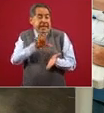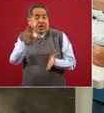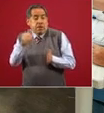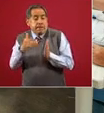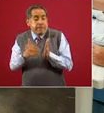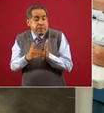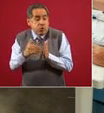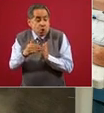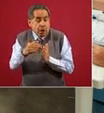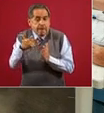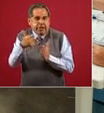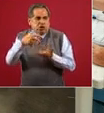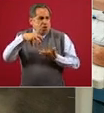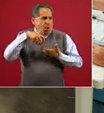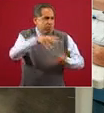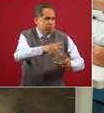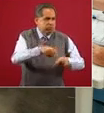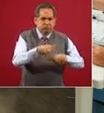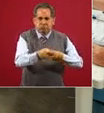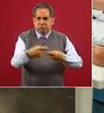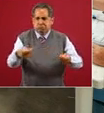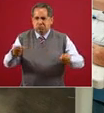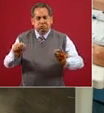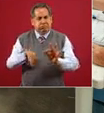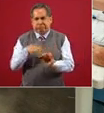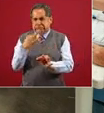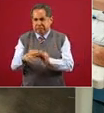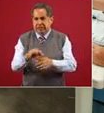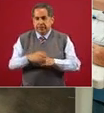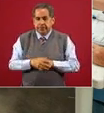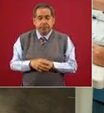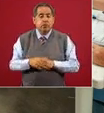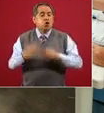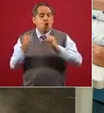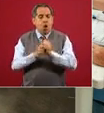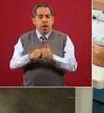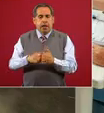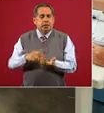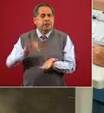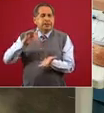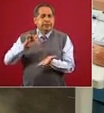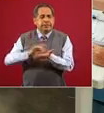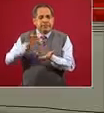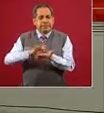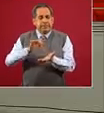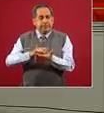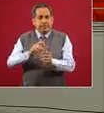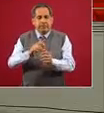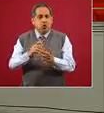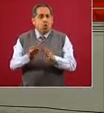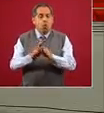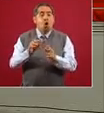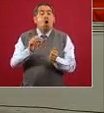pesos bajo este esquema. Y en operativo de pago, que son los que cobran en efectivo,